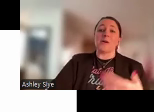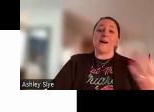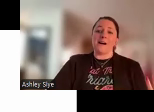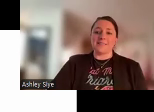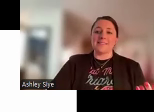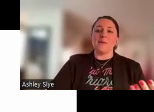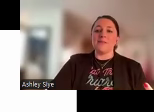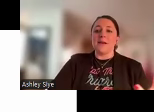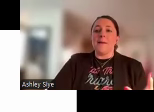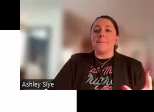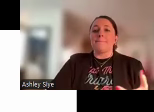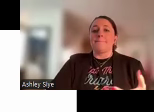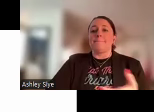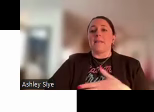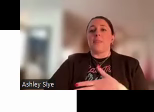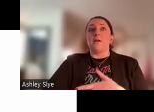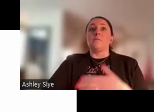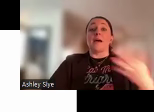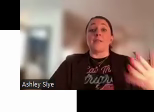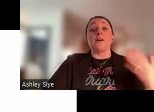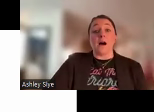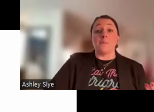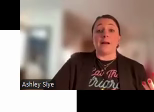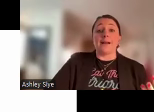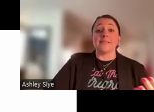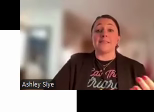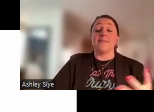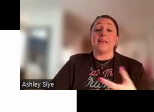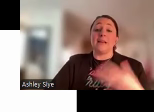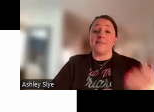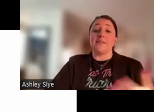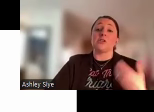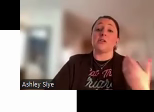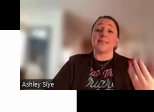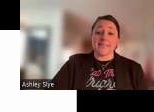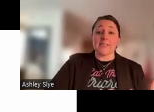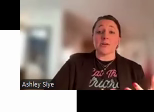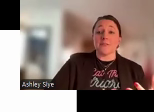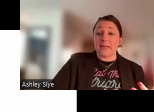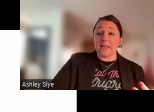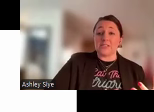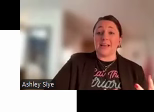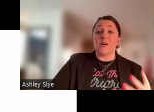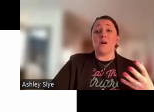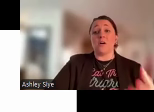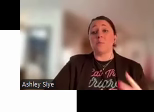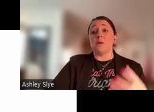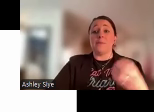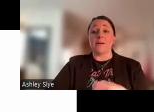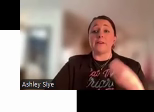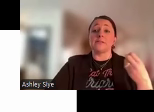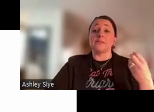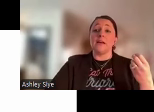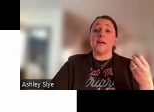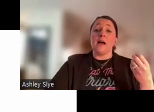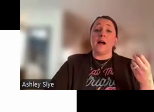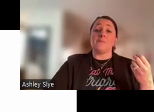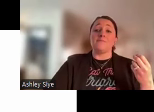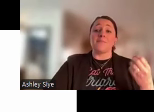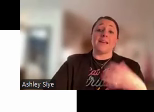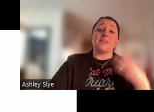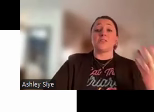En general, los planes de seguridad parecen ser documentos sencillos, pero en realidad,